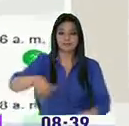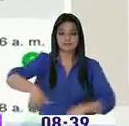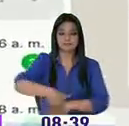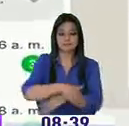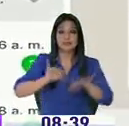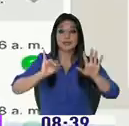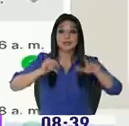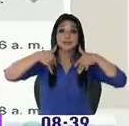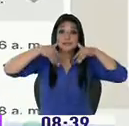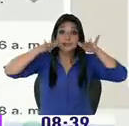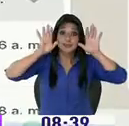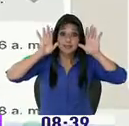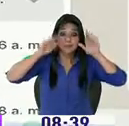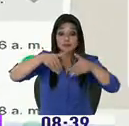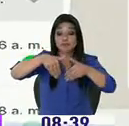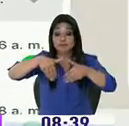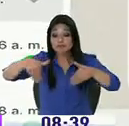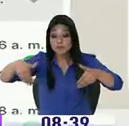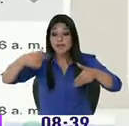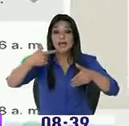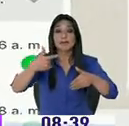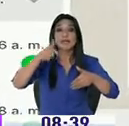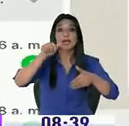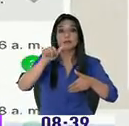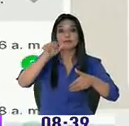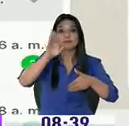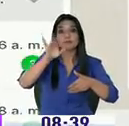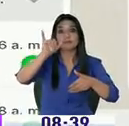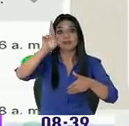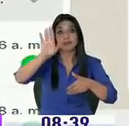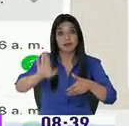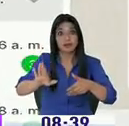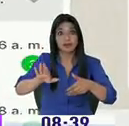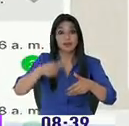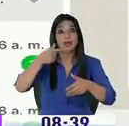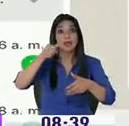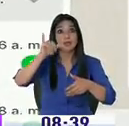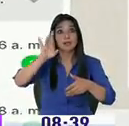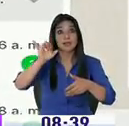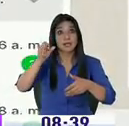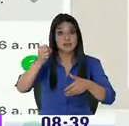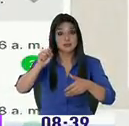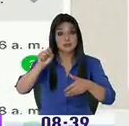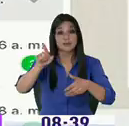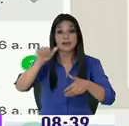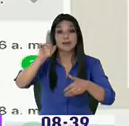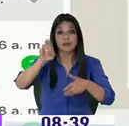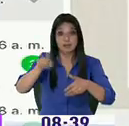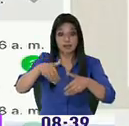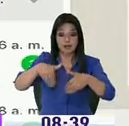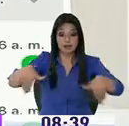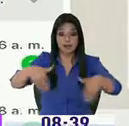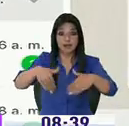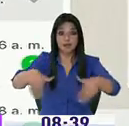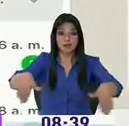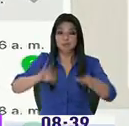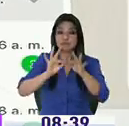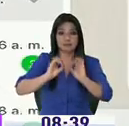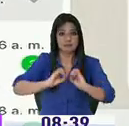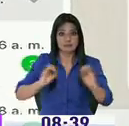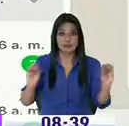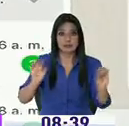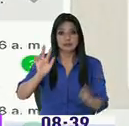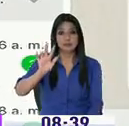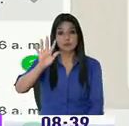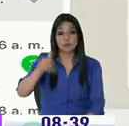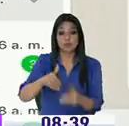la calle Gaviria y nuestra calle, Gaviria y nuestra calle, que es de